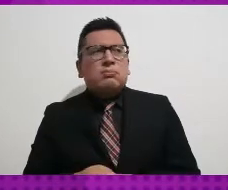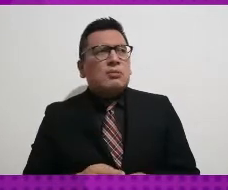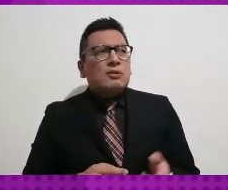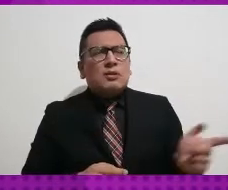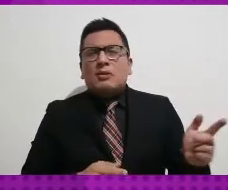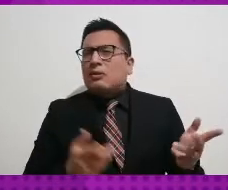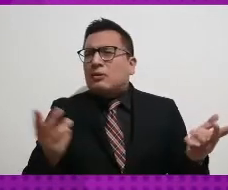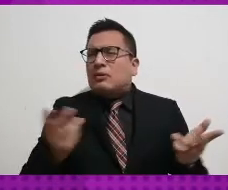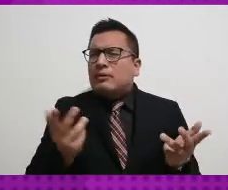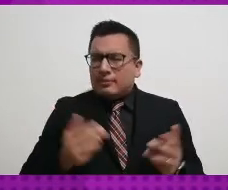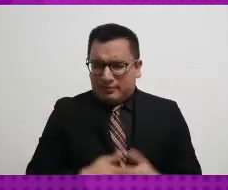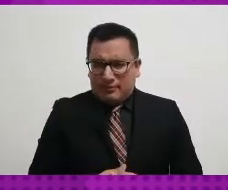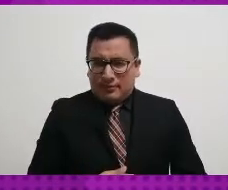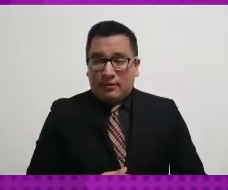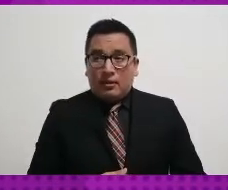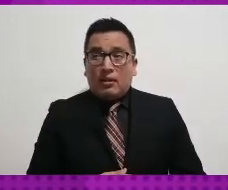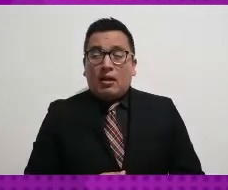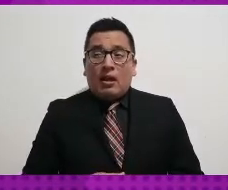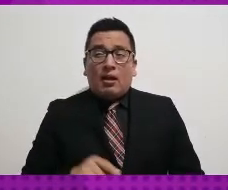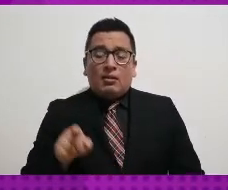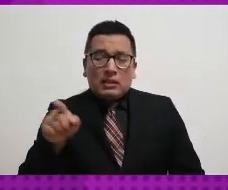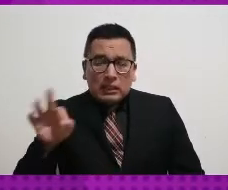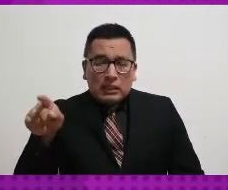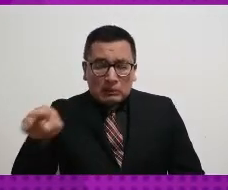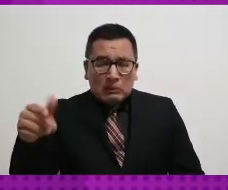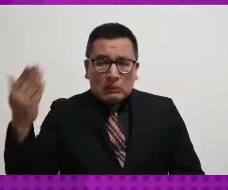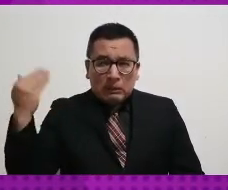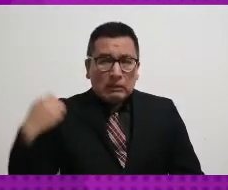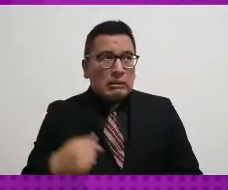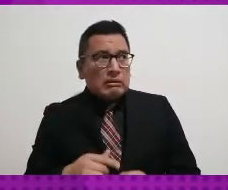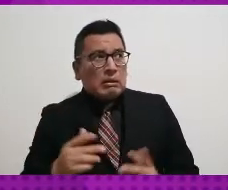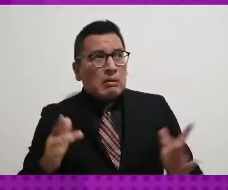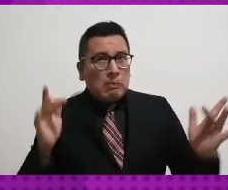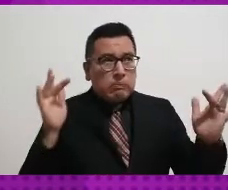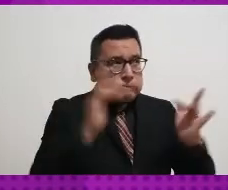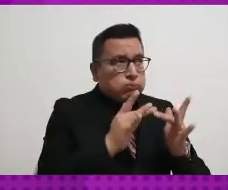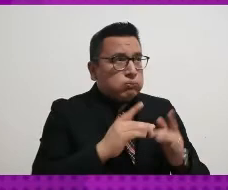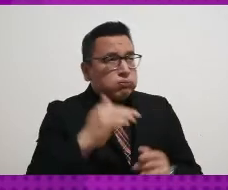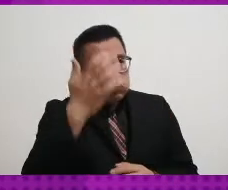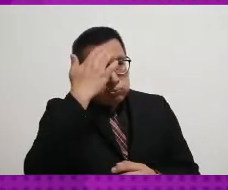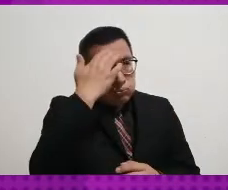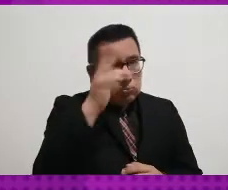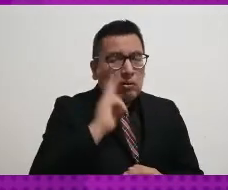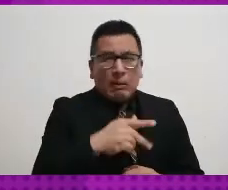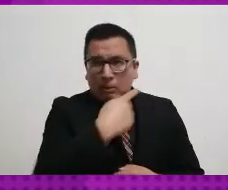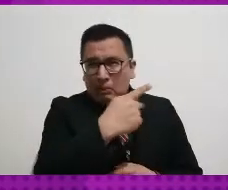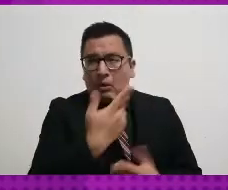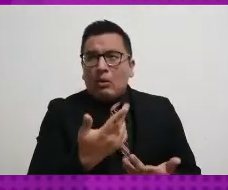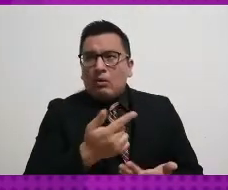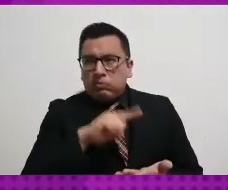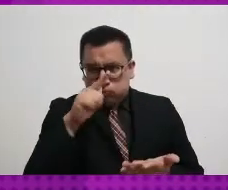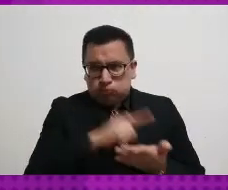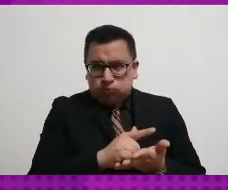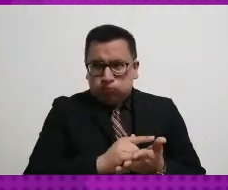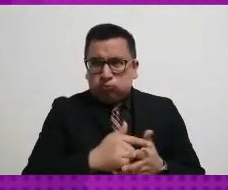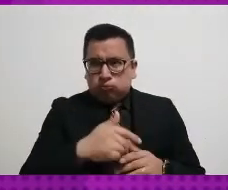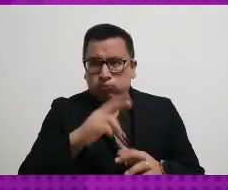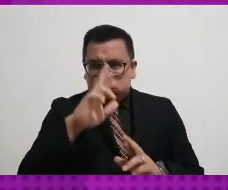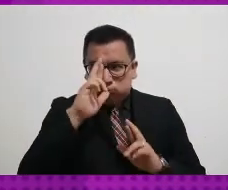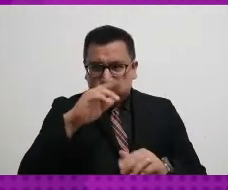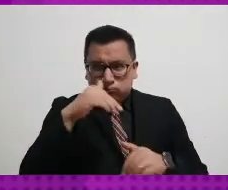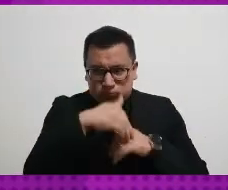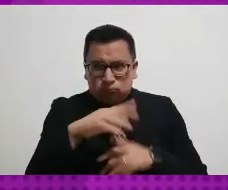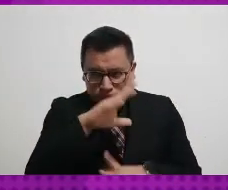políticos, con énfasis en los que tienen o han tenido algún registro estatal, sus niveles de cumplimiento en general de los